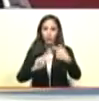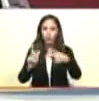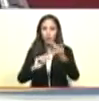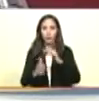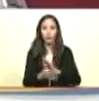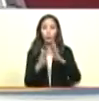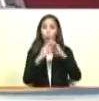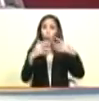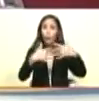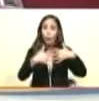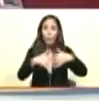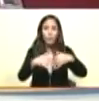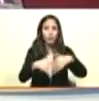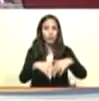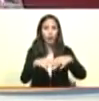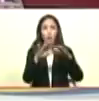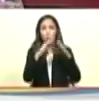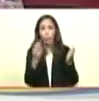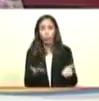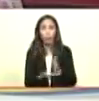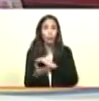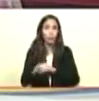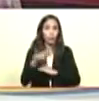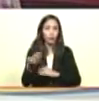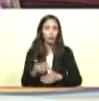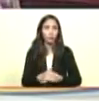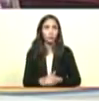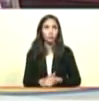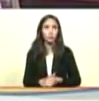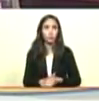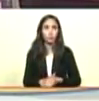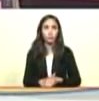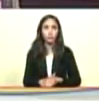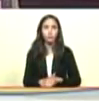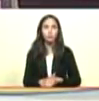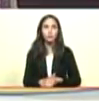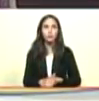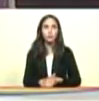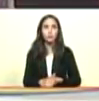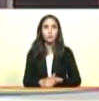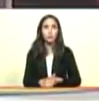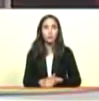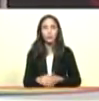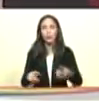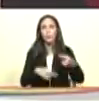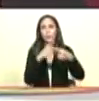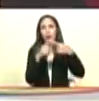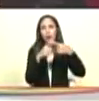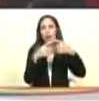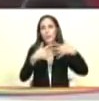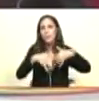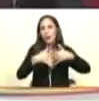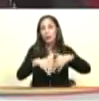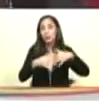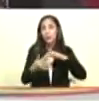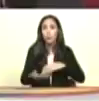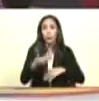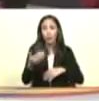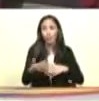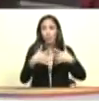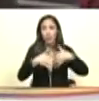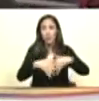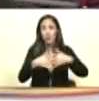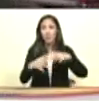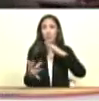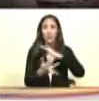avanzadas del mundo. En primer lugar, el Petro va a utilizar la plataforma NEM, la plataforma